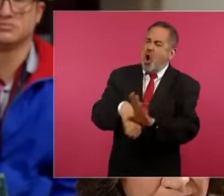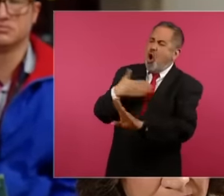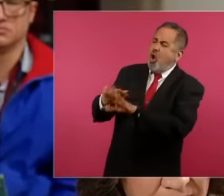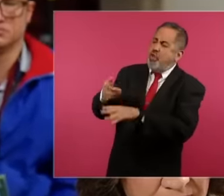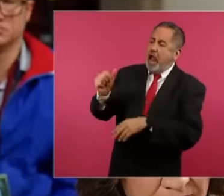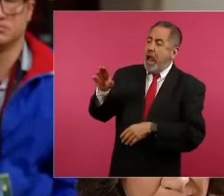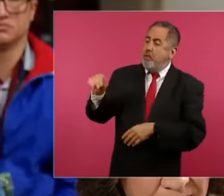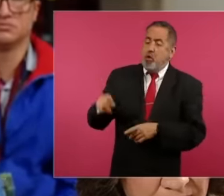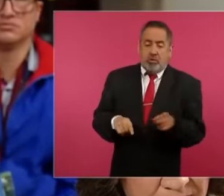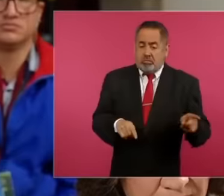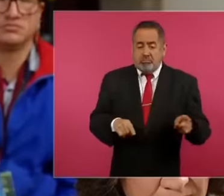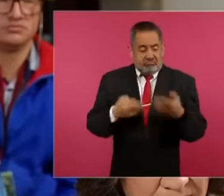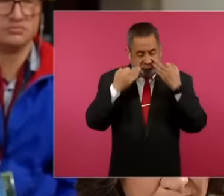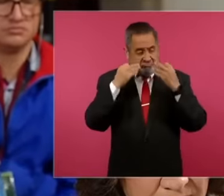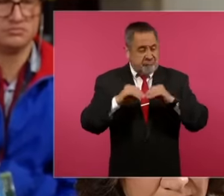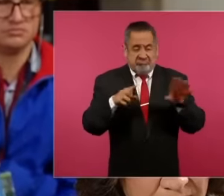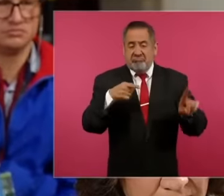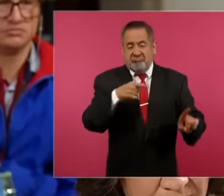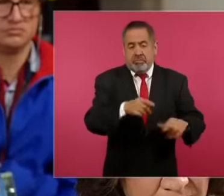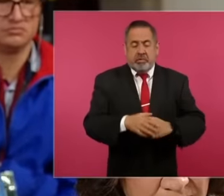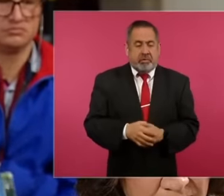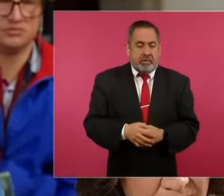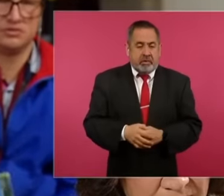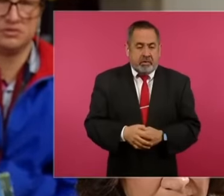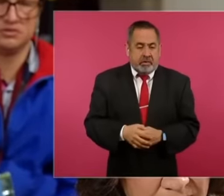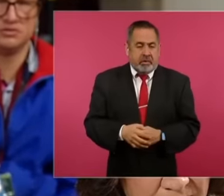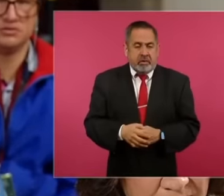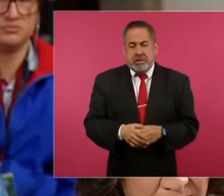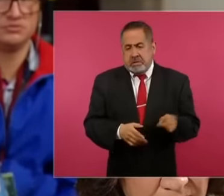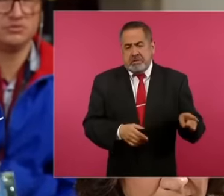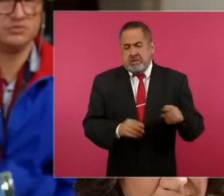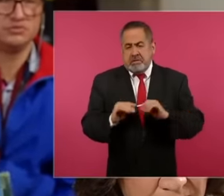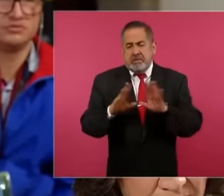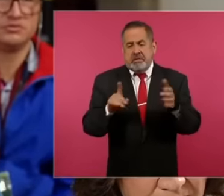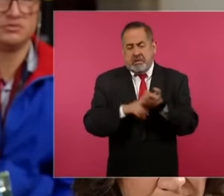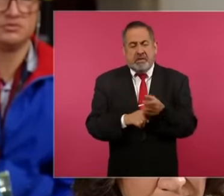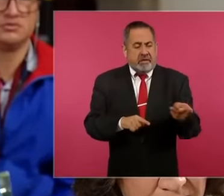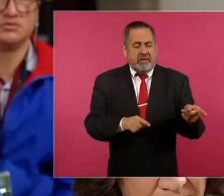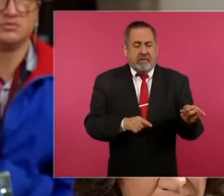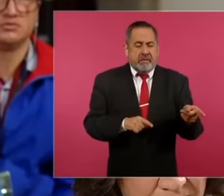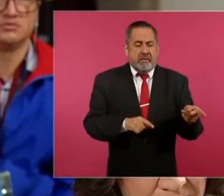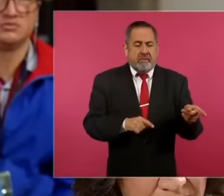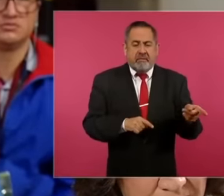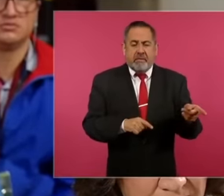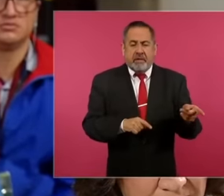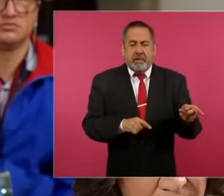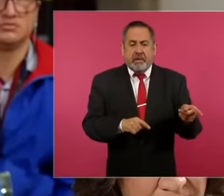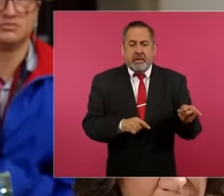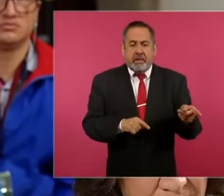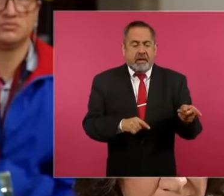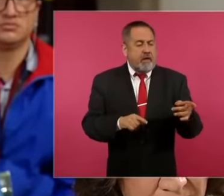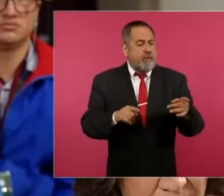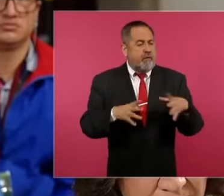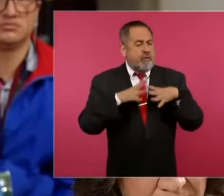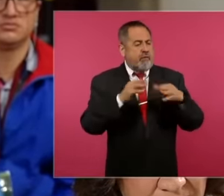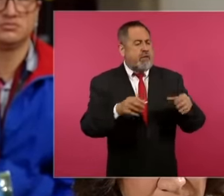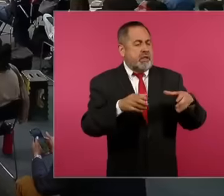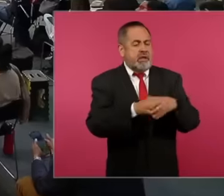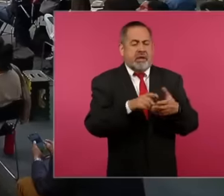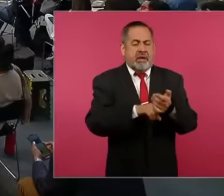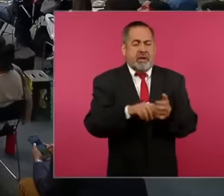Esto es a través de una plataforma, de una fundación, organización